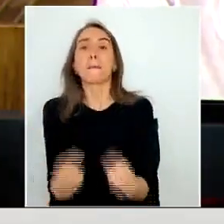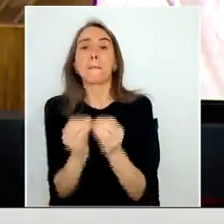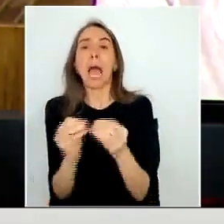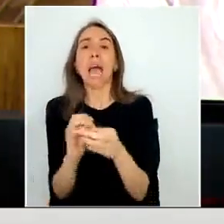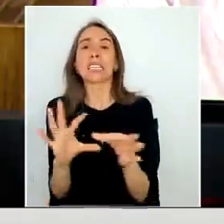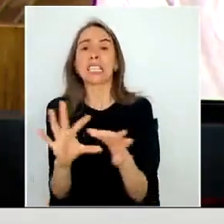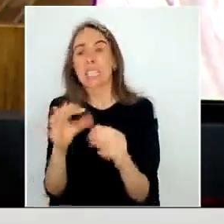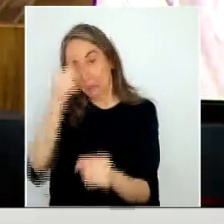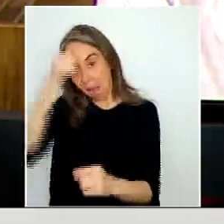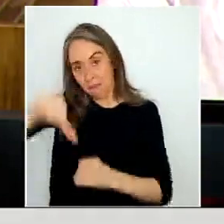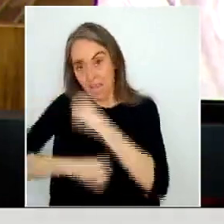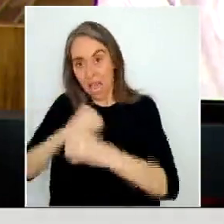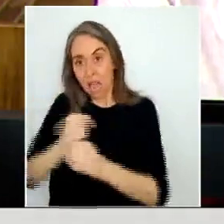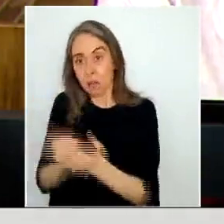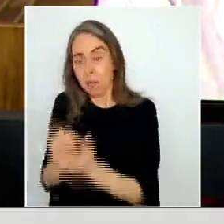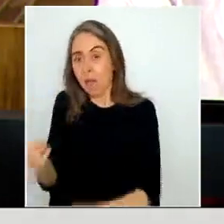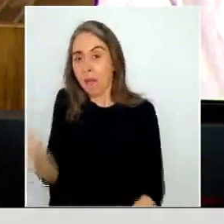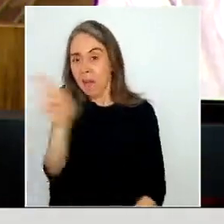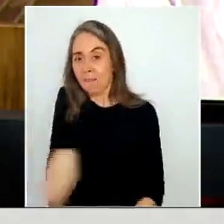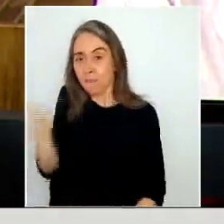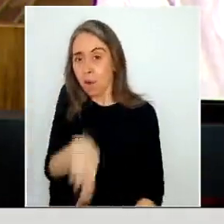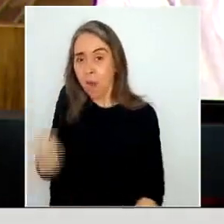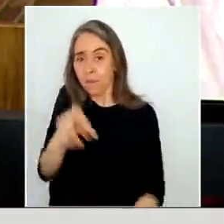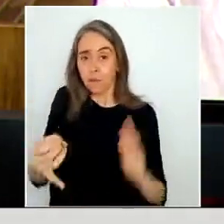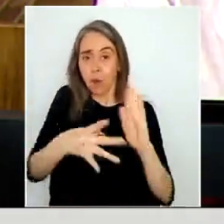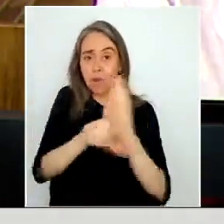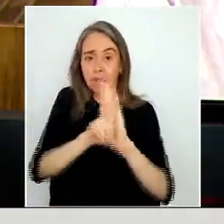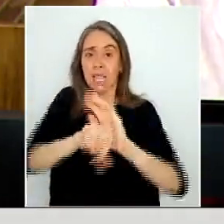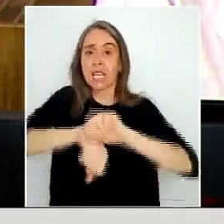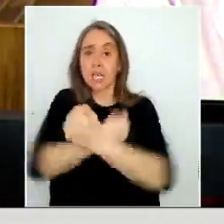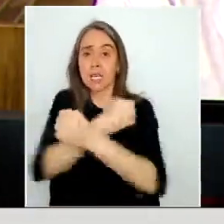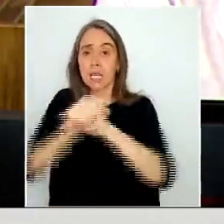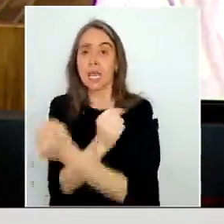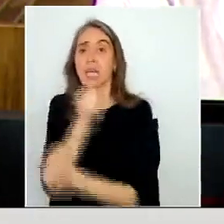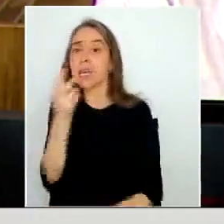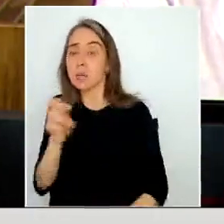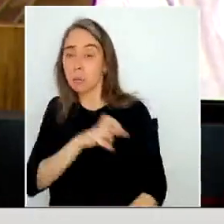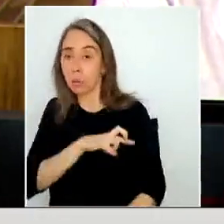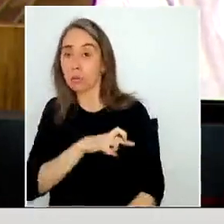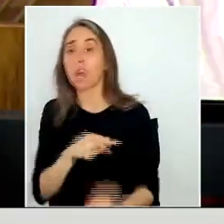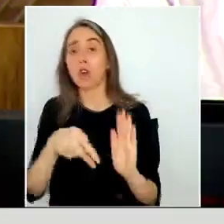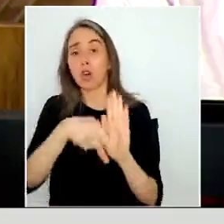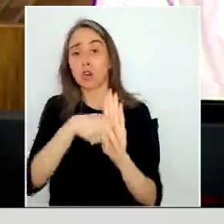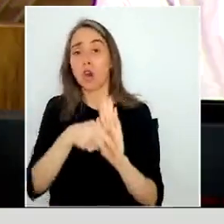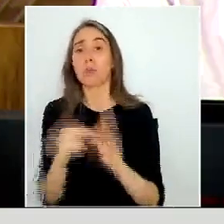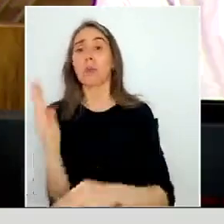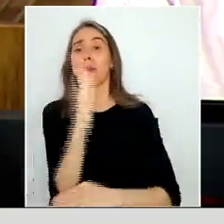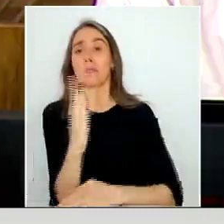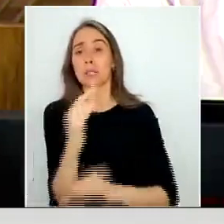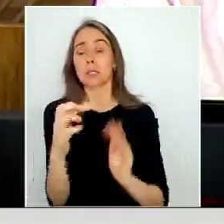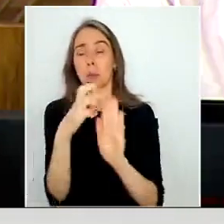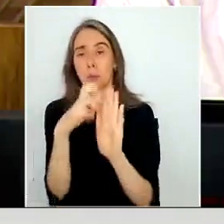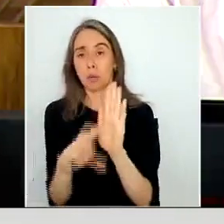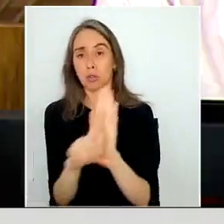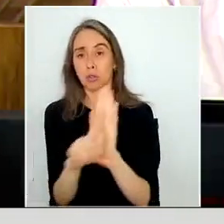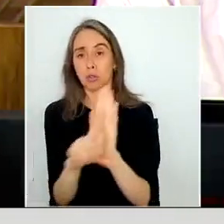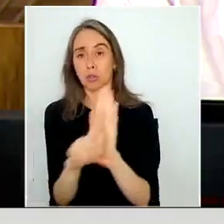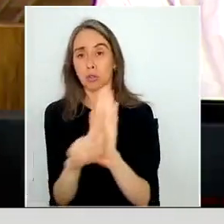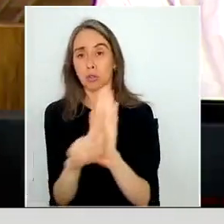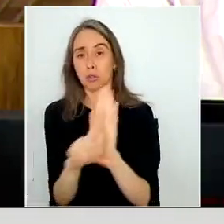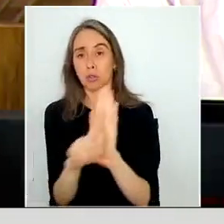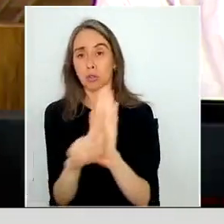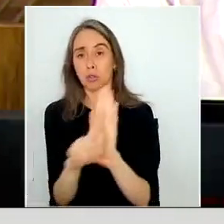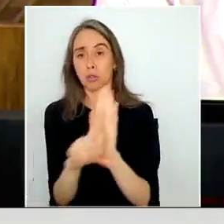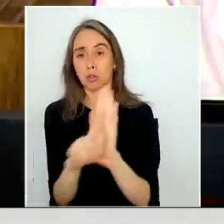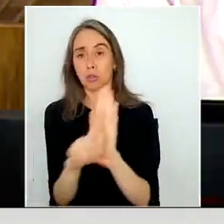los reincidentes Y esta es una norma fundamental Además este proyecto de ley propone una norma